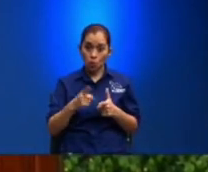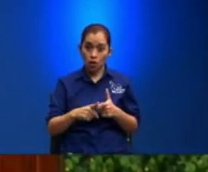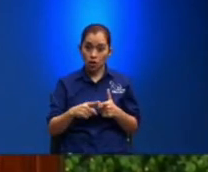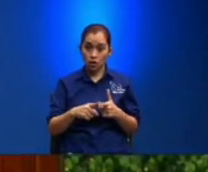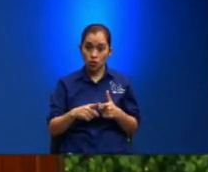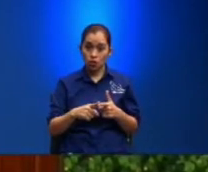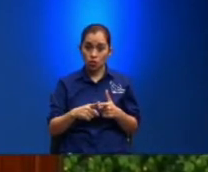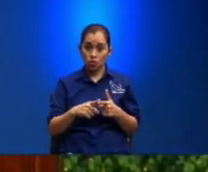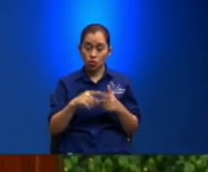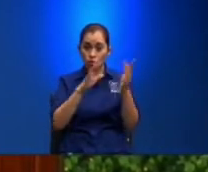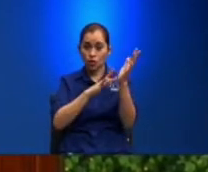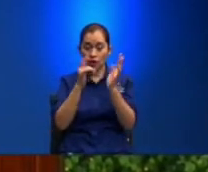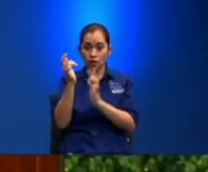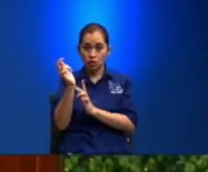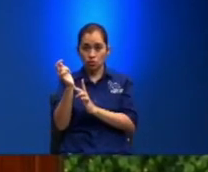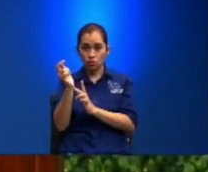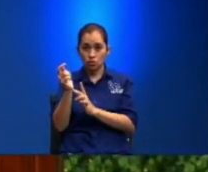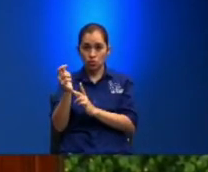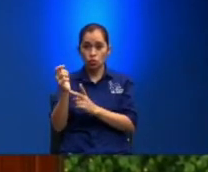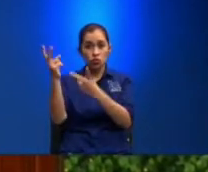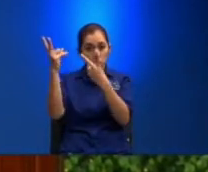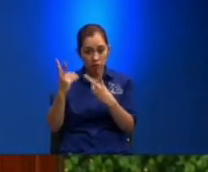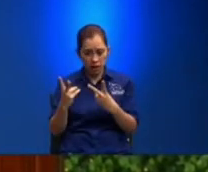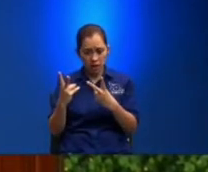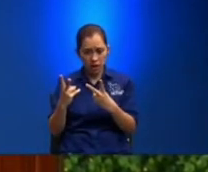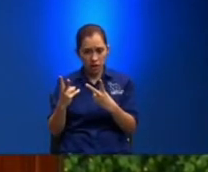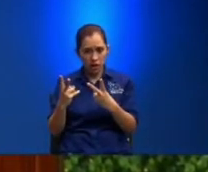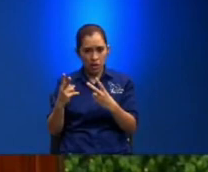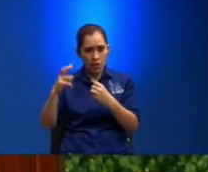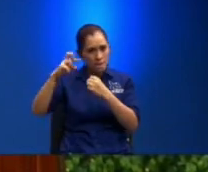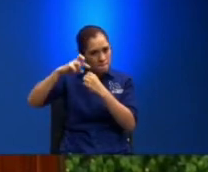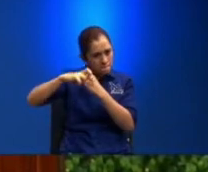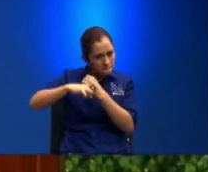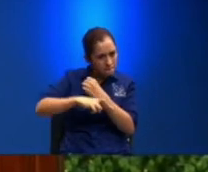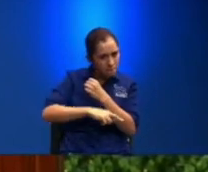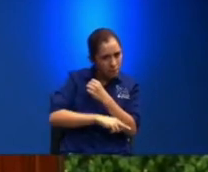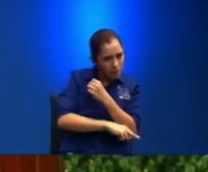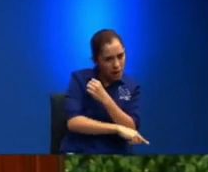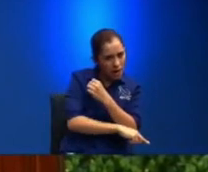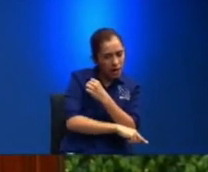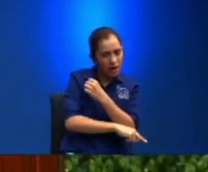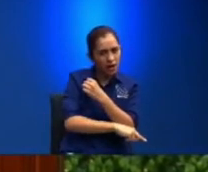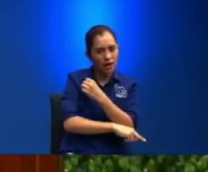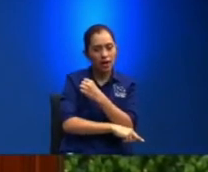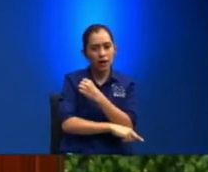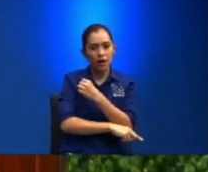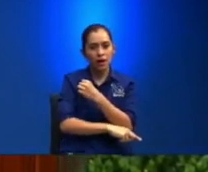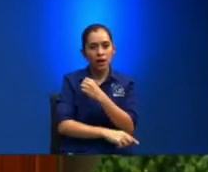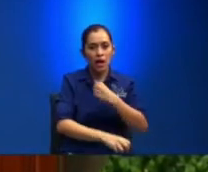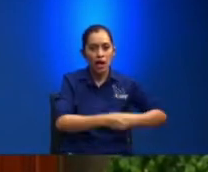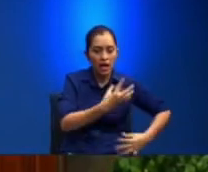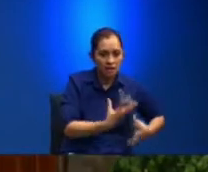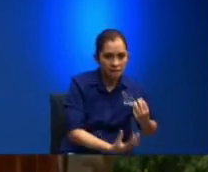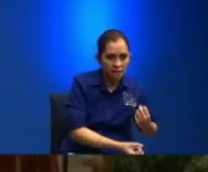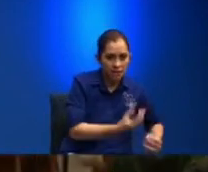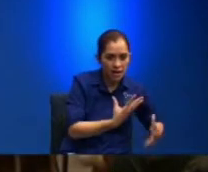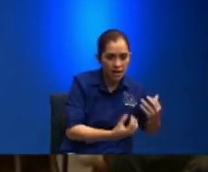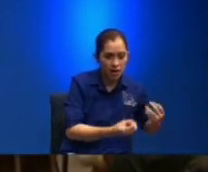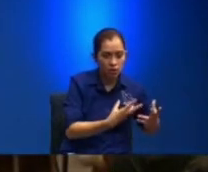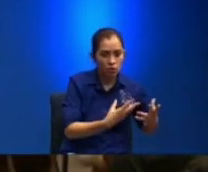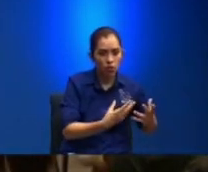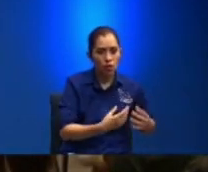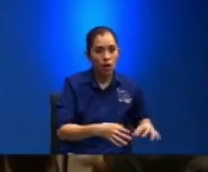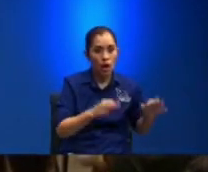contundentemente que bajó al infierno a predicarle a los espíritus que estaban cautivos de ahí